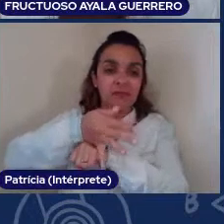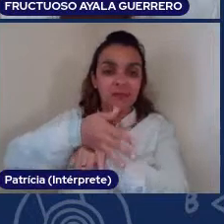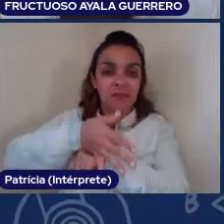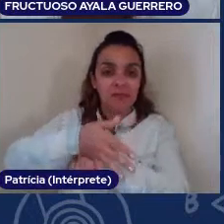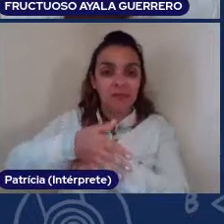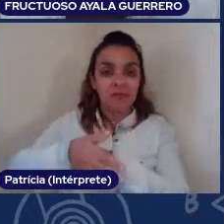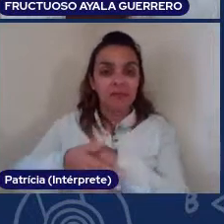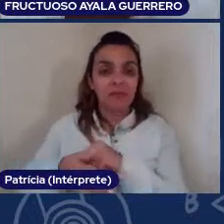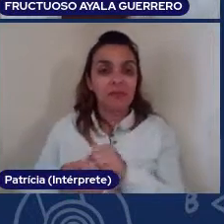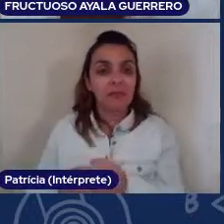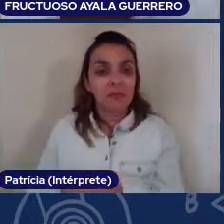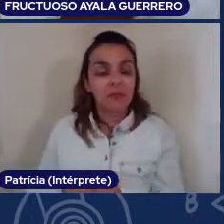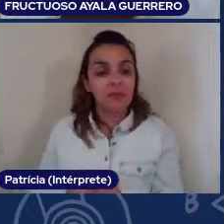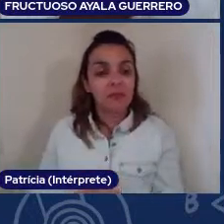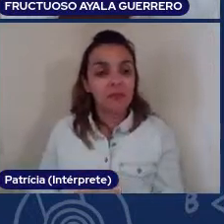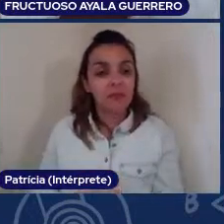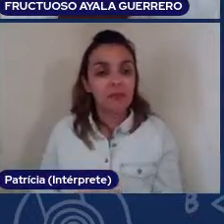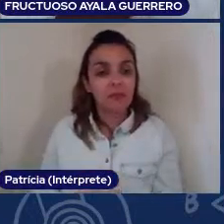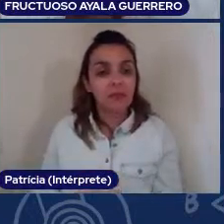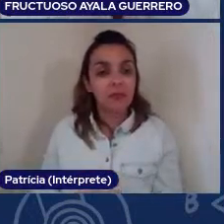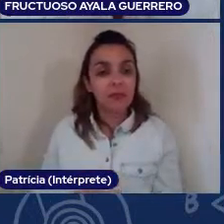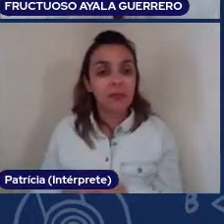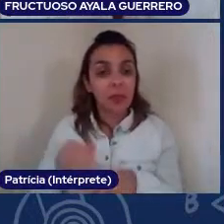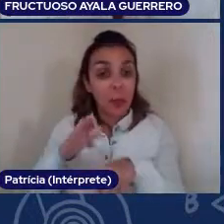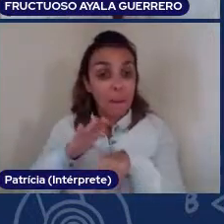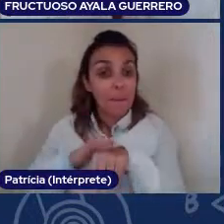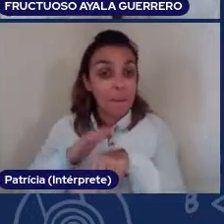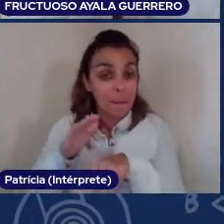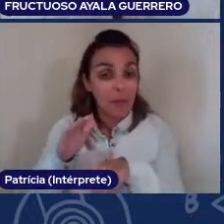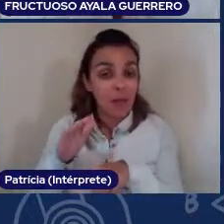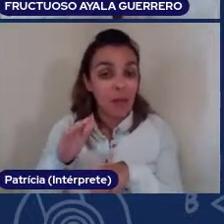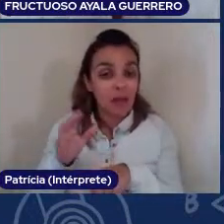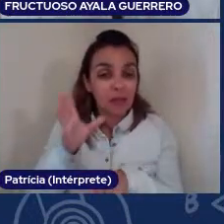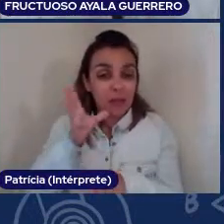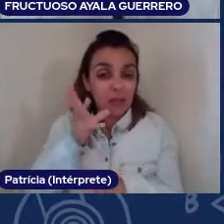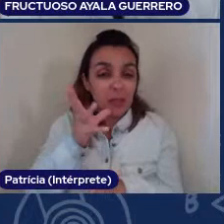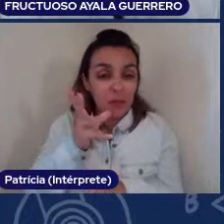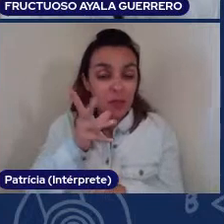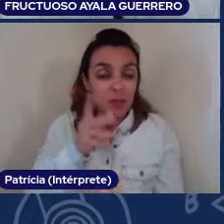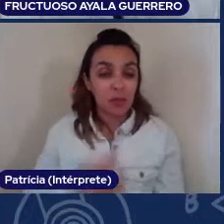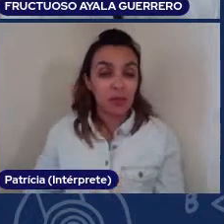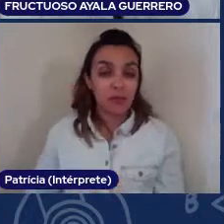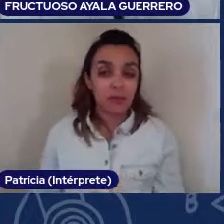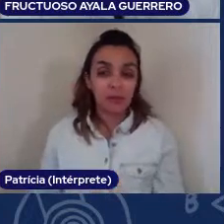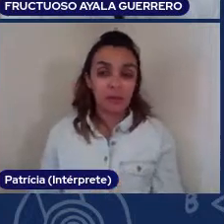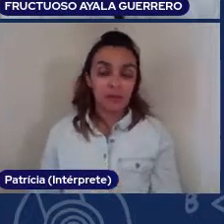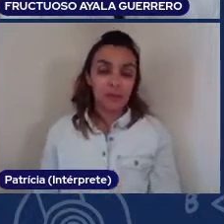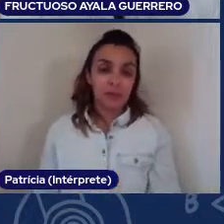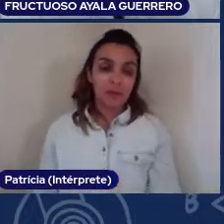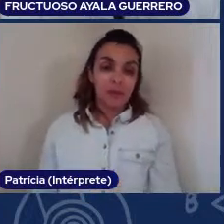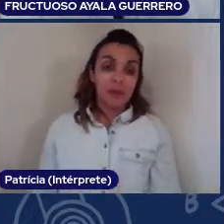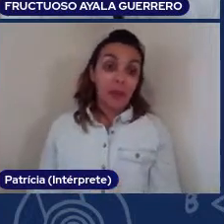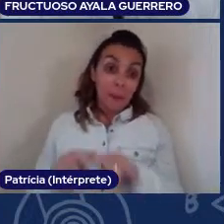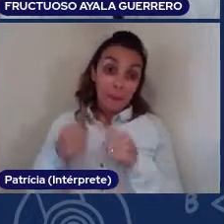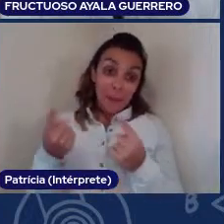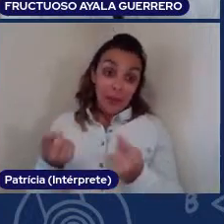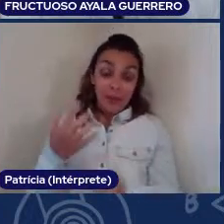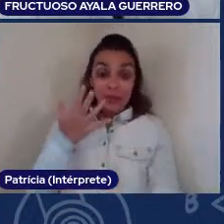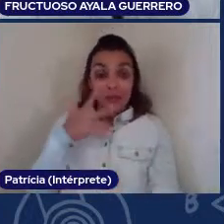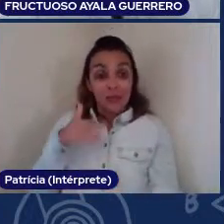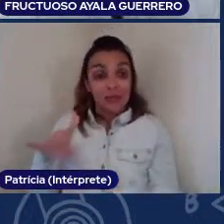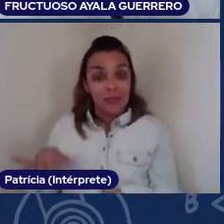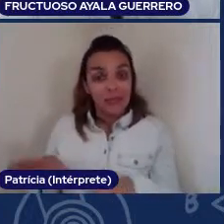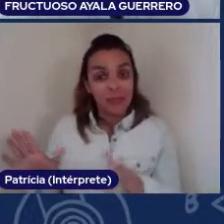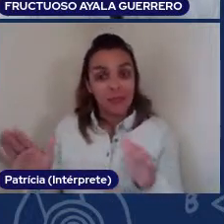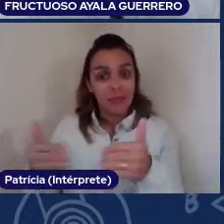noche, dura más. Esa es una distribución normal. Pero en los niños autistas,